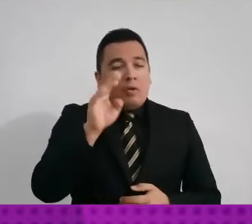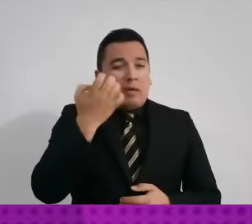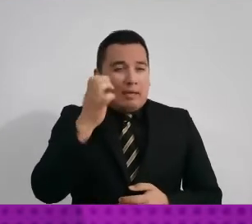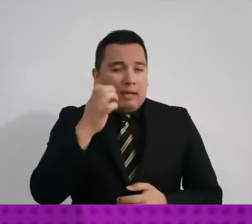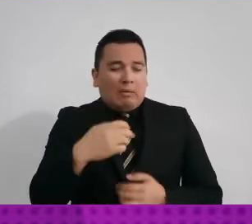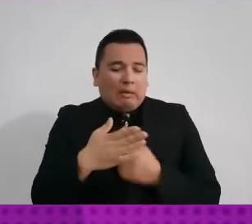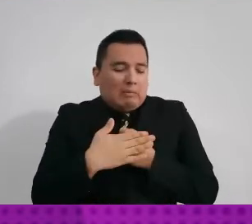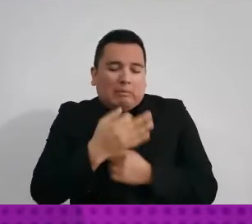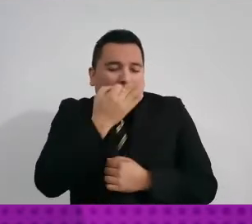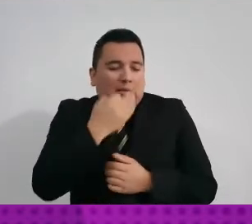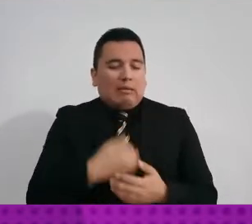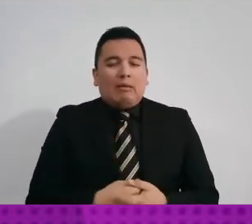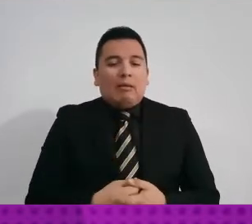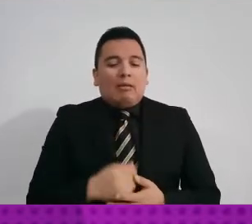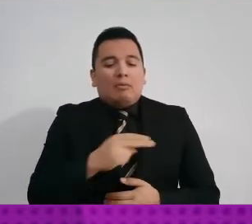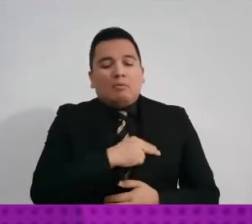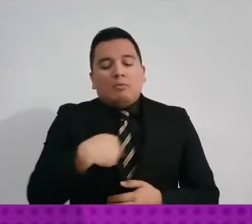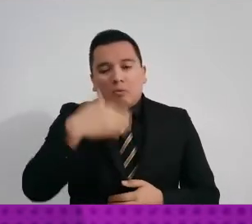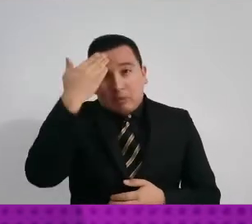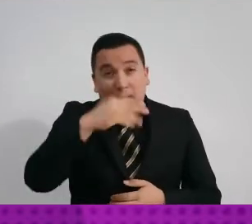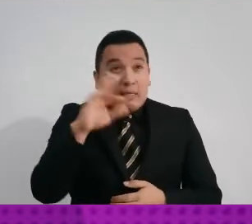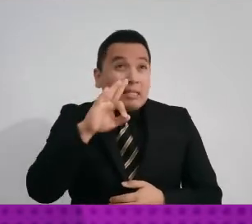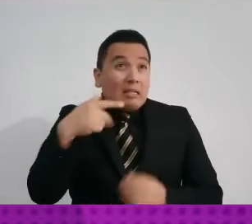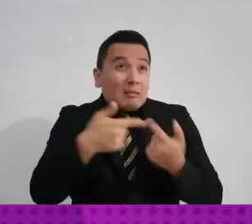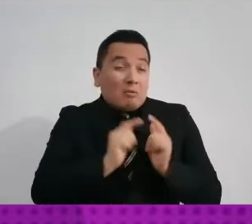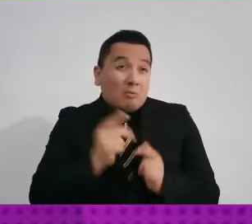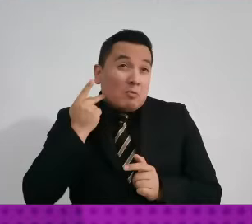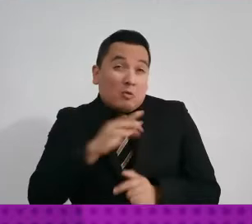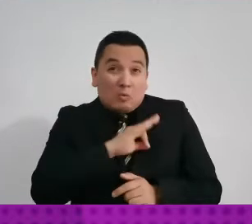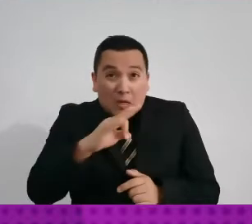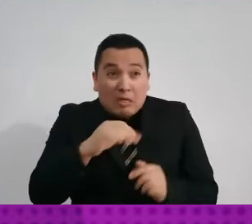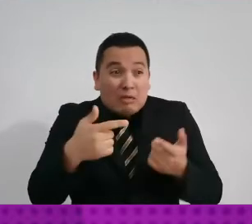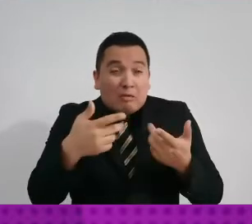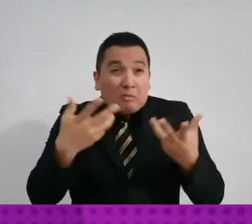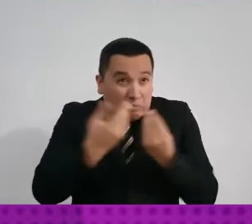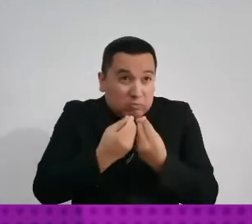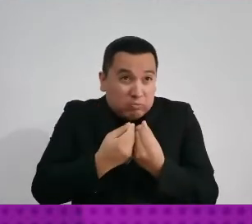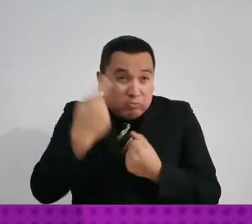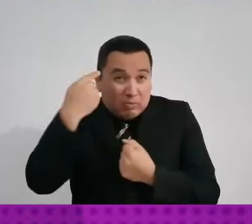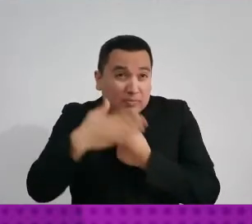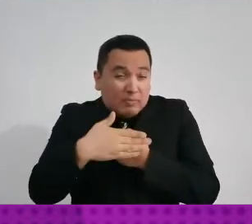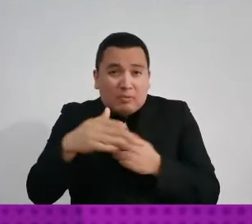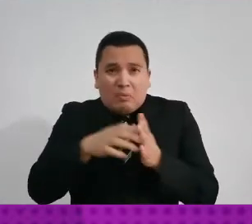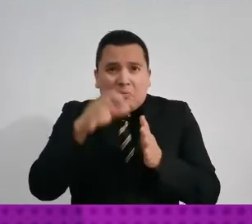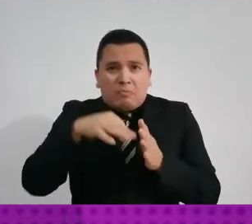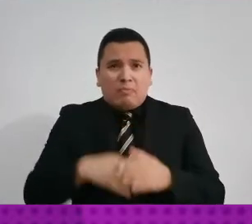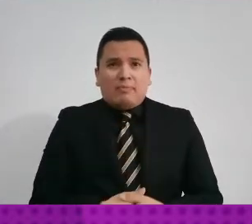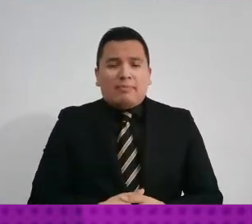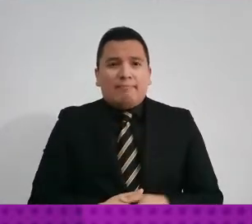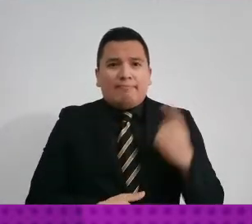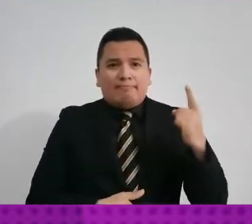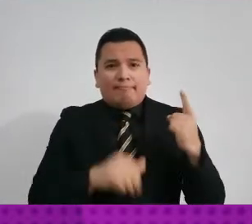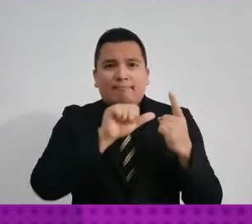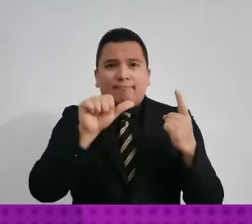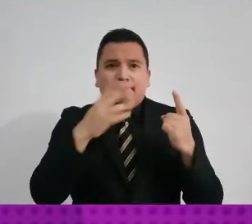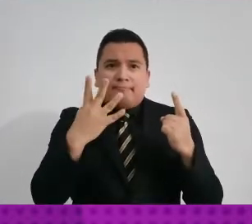enero, prácticamente dentro de muy pocos días, sabremos si los partidos pueden ir en coalición para este próximo proceso electoral.